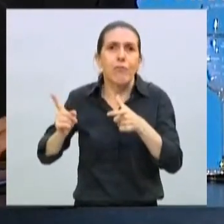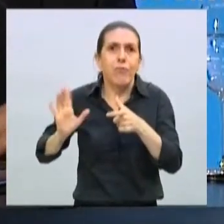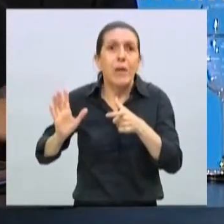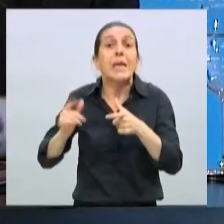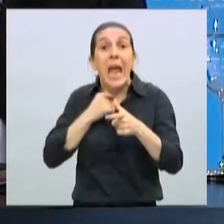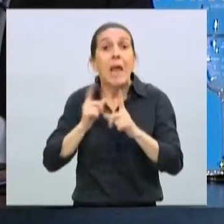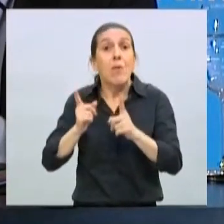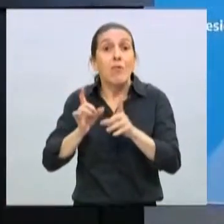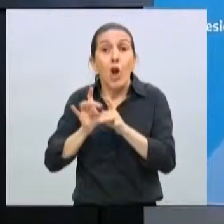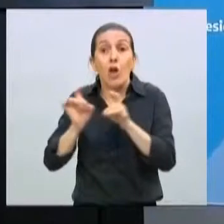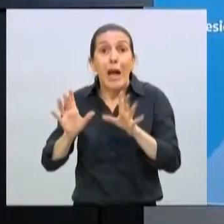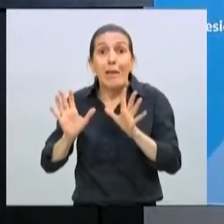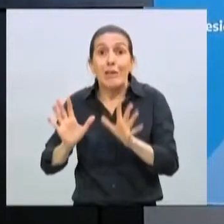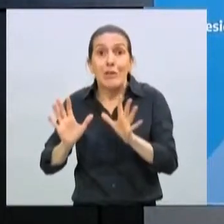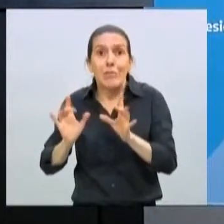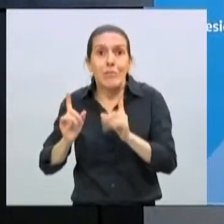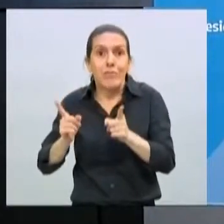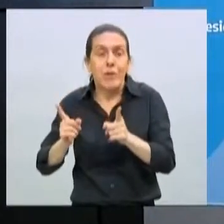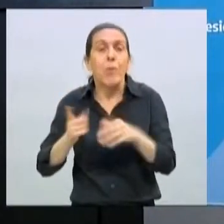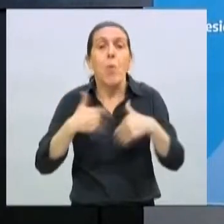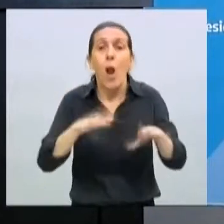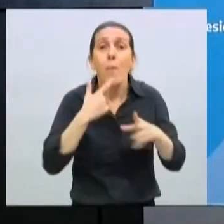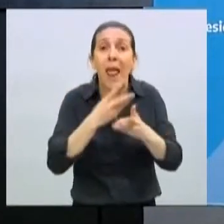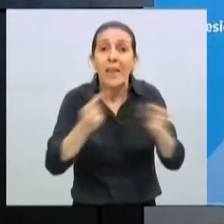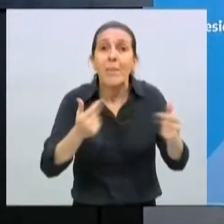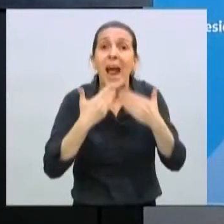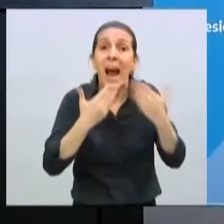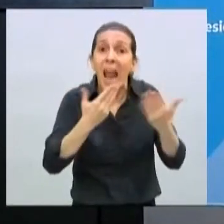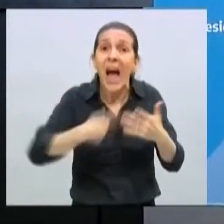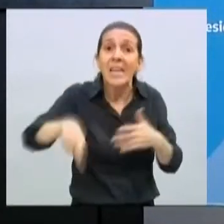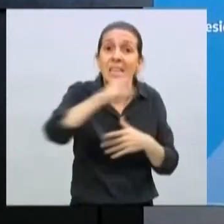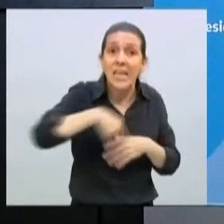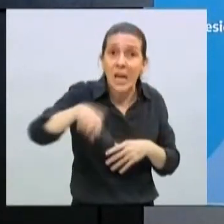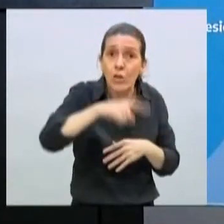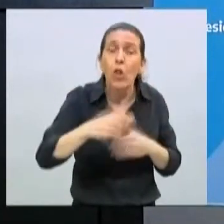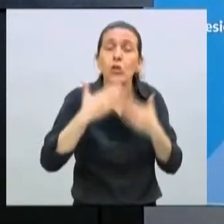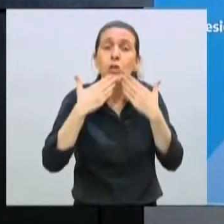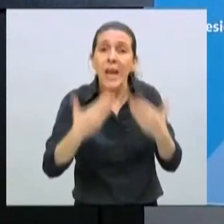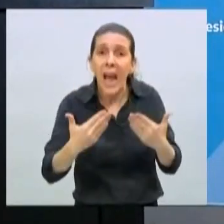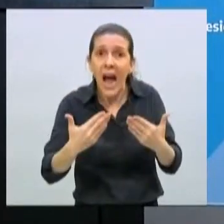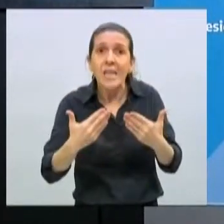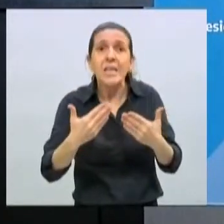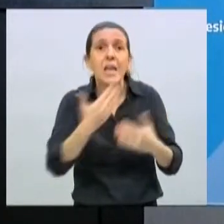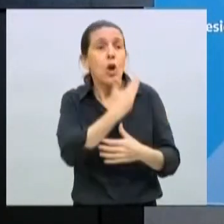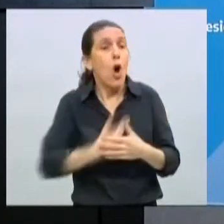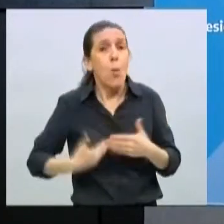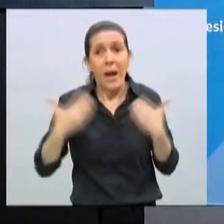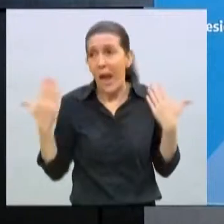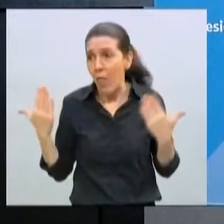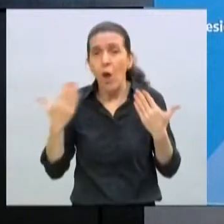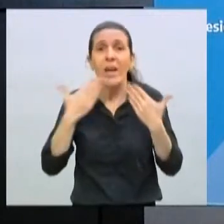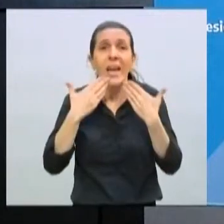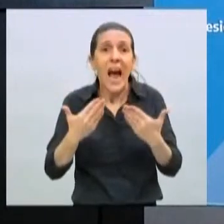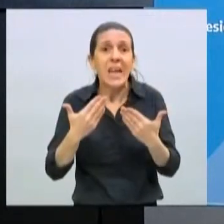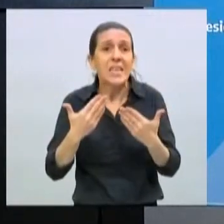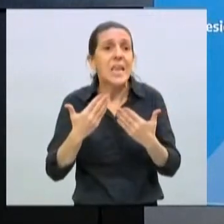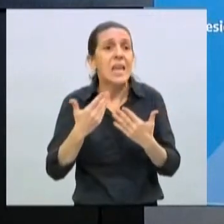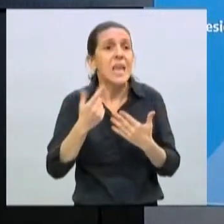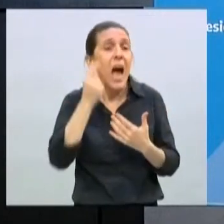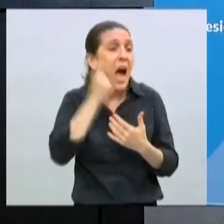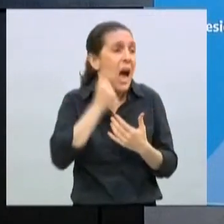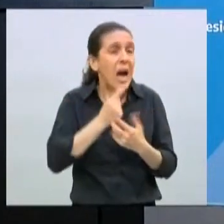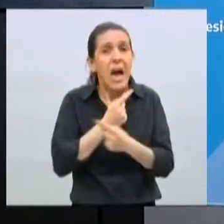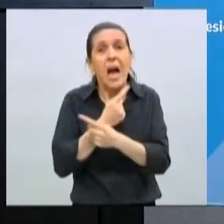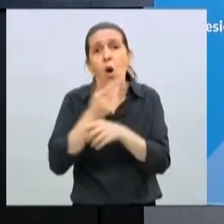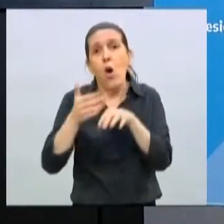queremos seguir así. Bueno, para terminar, yo les agradezco a todos su tiempo, gracias a los gobernadores. Yo, agradeciéndole a Axel y a